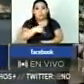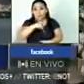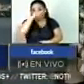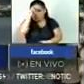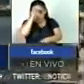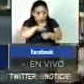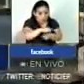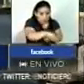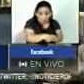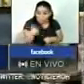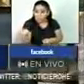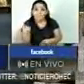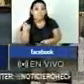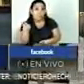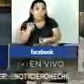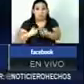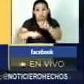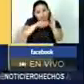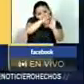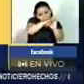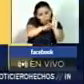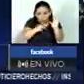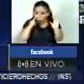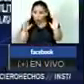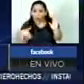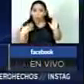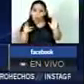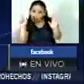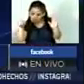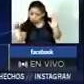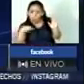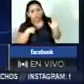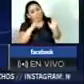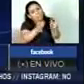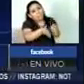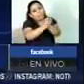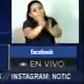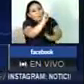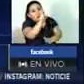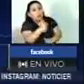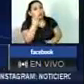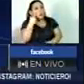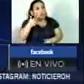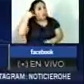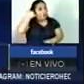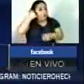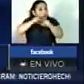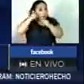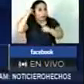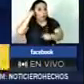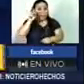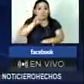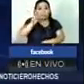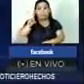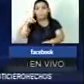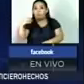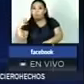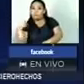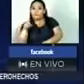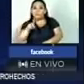si algún productor quedó fuera del listado oficial, puede emitir su reclamo respectivo al call center al número 2210